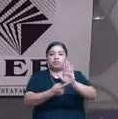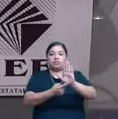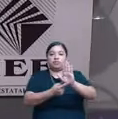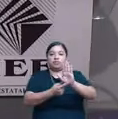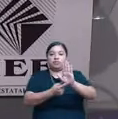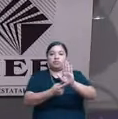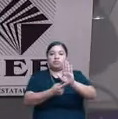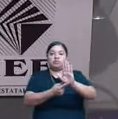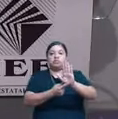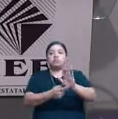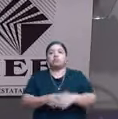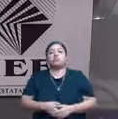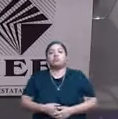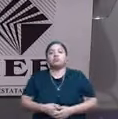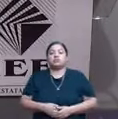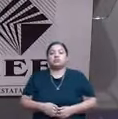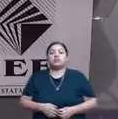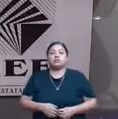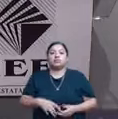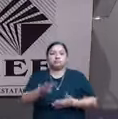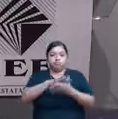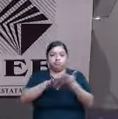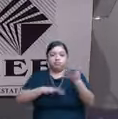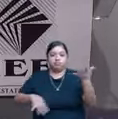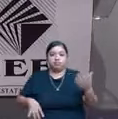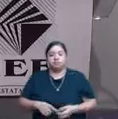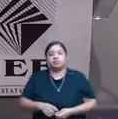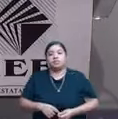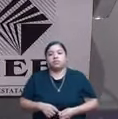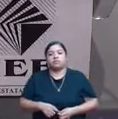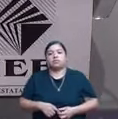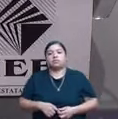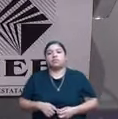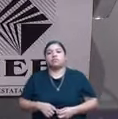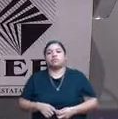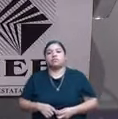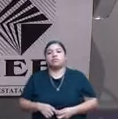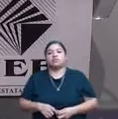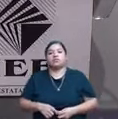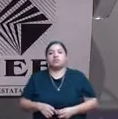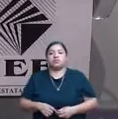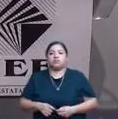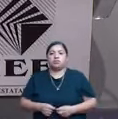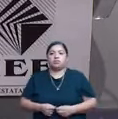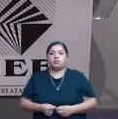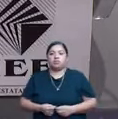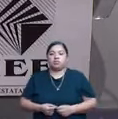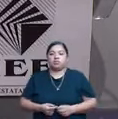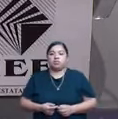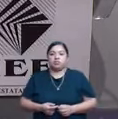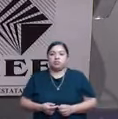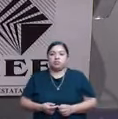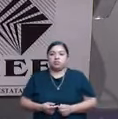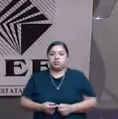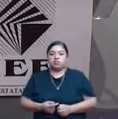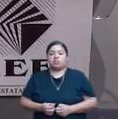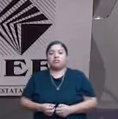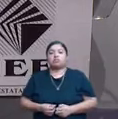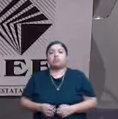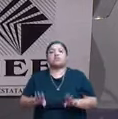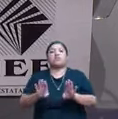Ahora sí, vamos a darle lectura. ¿cómo disminuirán la falta